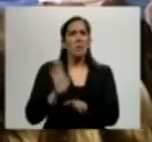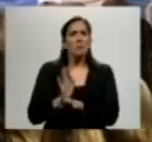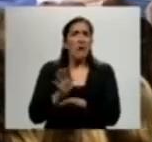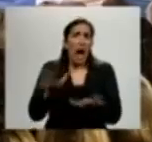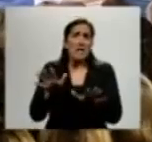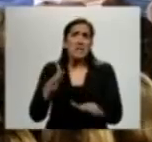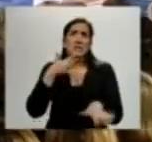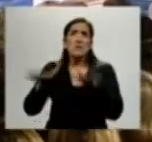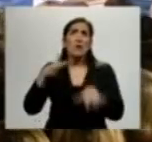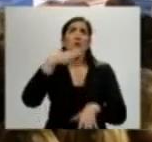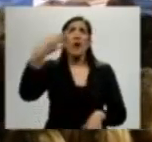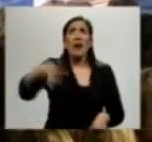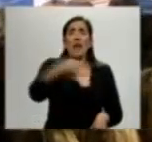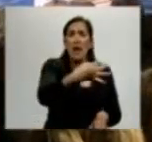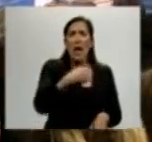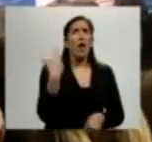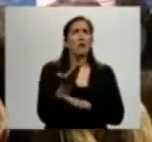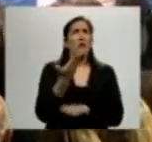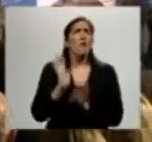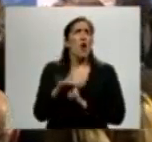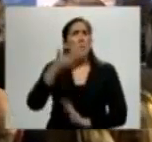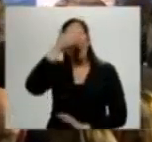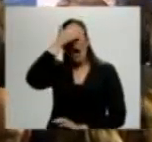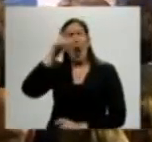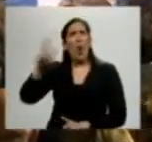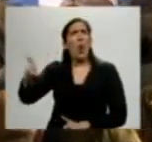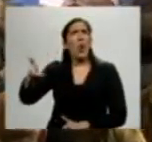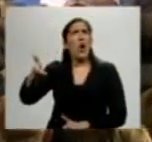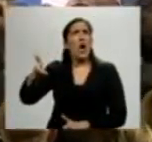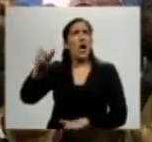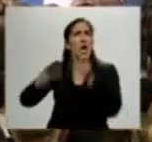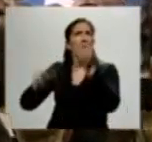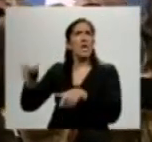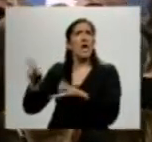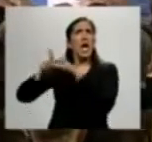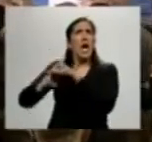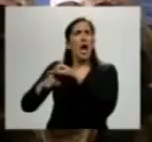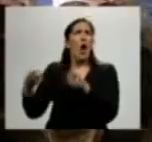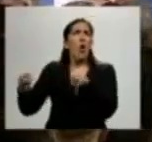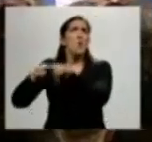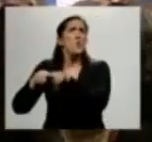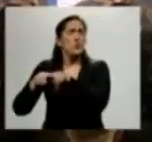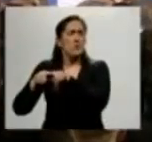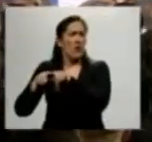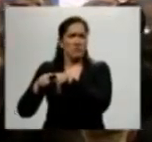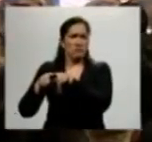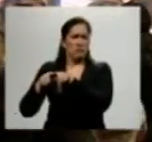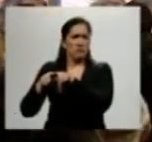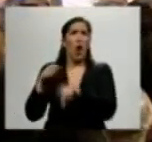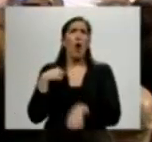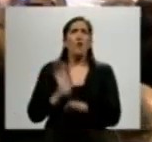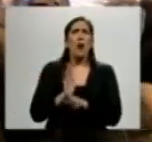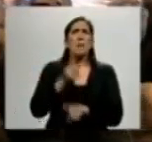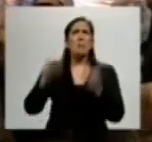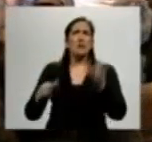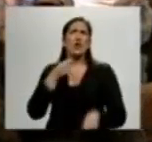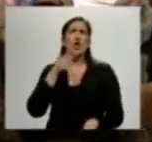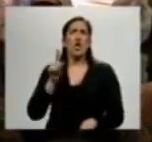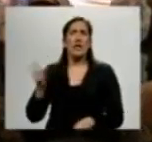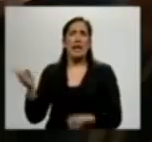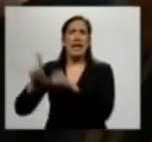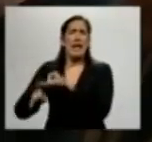insoslayable. No podemos desconocer la realidad ni tapar el sol con la mano. Y esto no significa que uno no quiera que la gente se case, pero bueno, pero